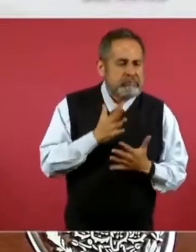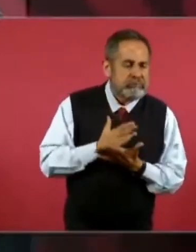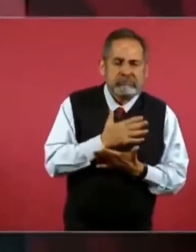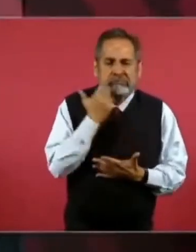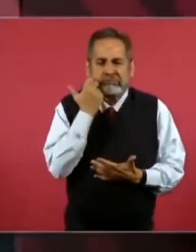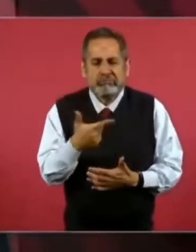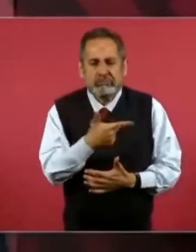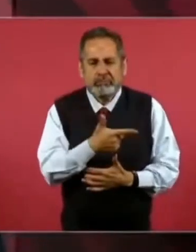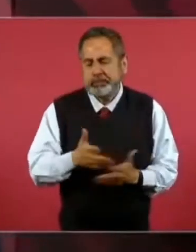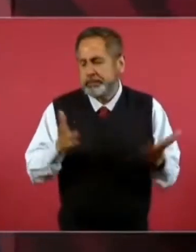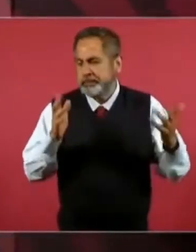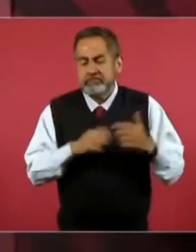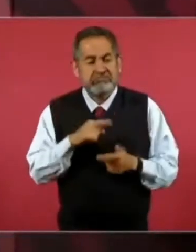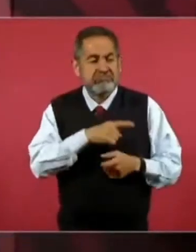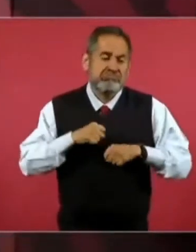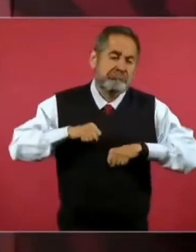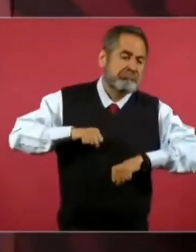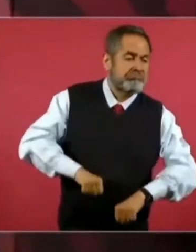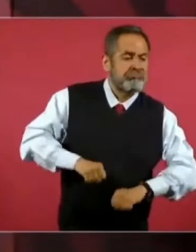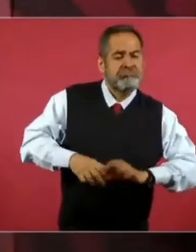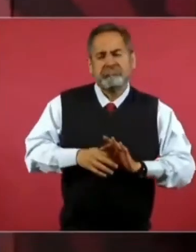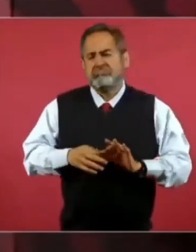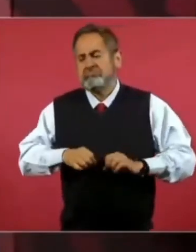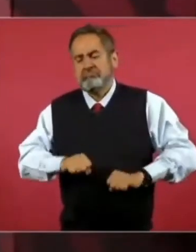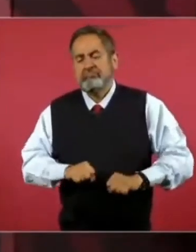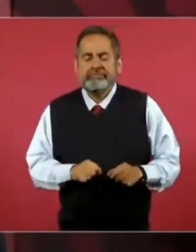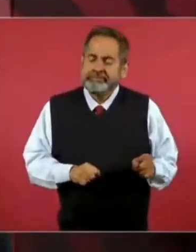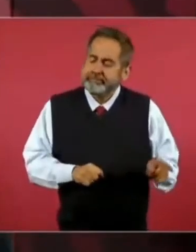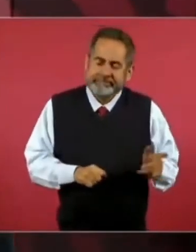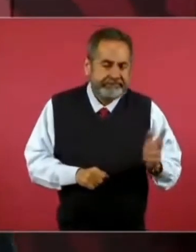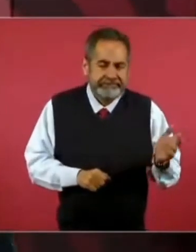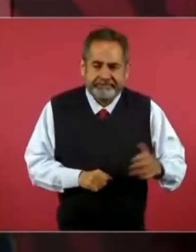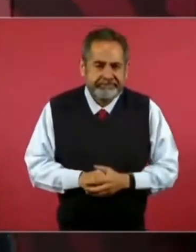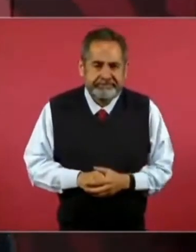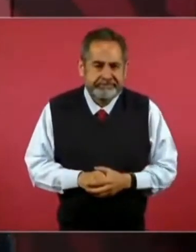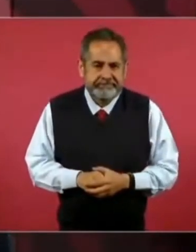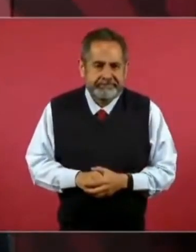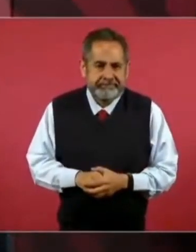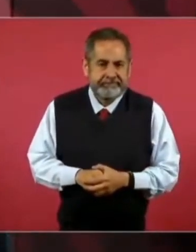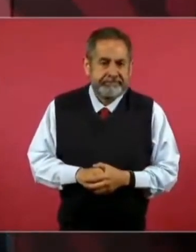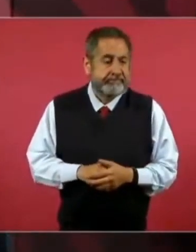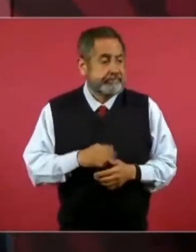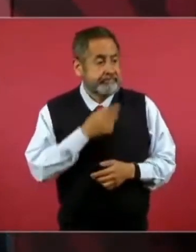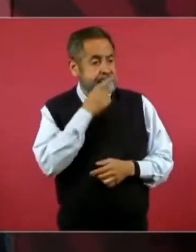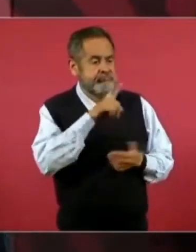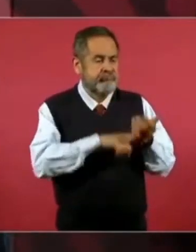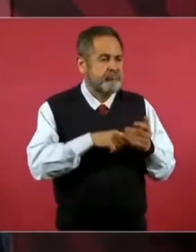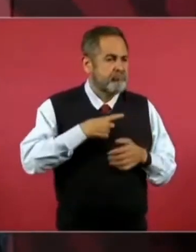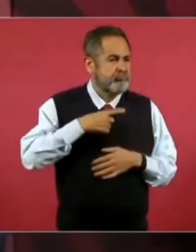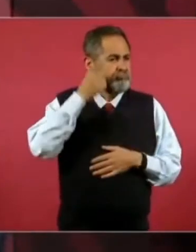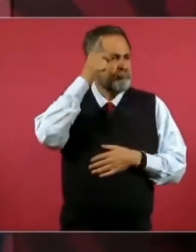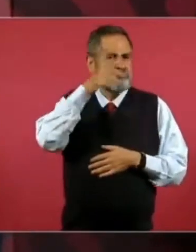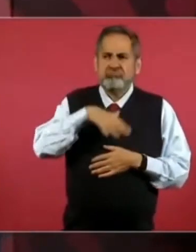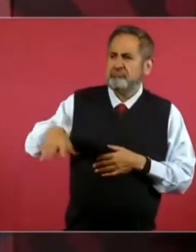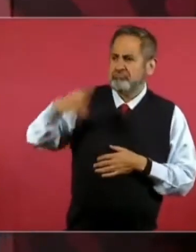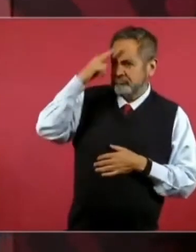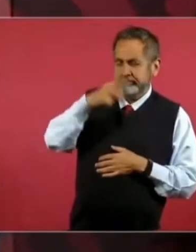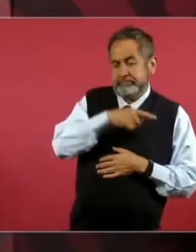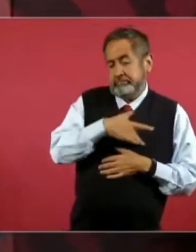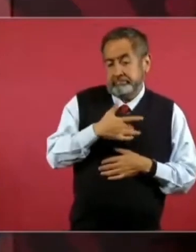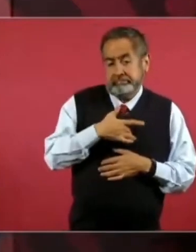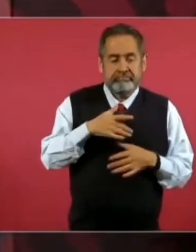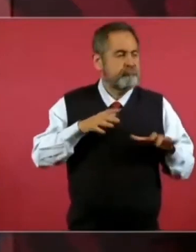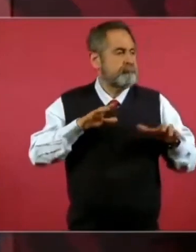Y es mucha prepotencia que los que se sienten dueños de México